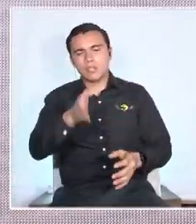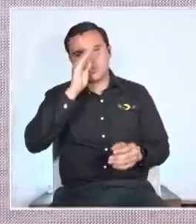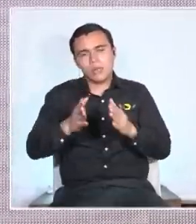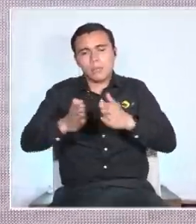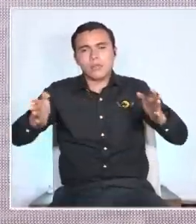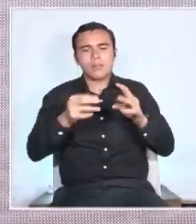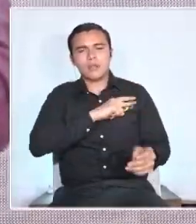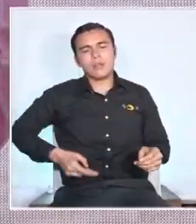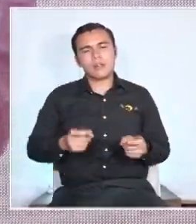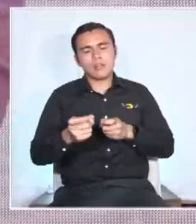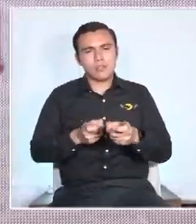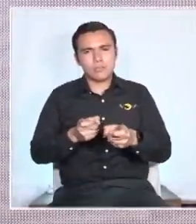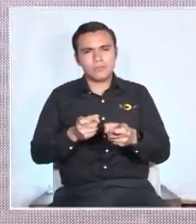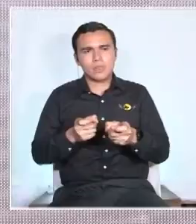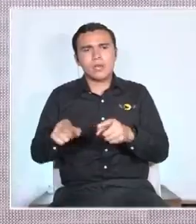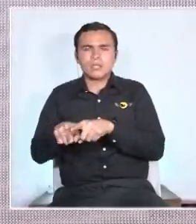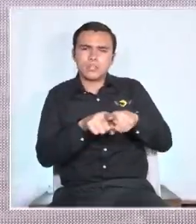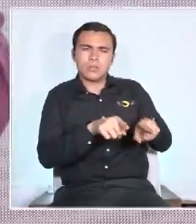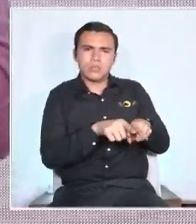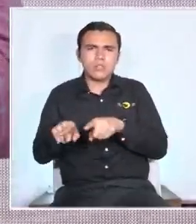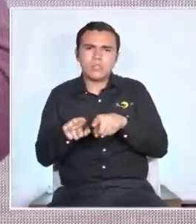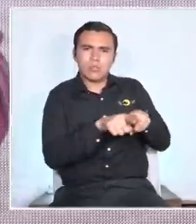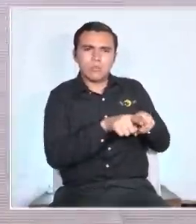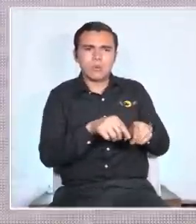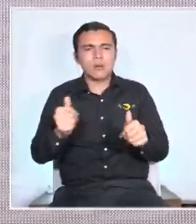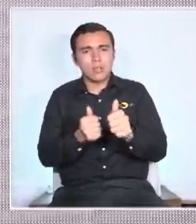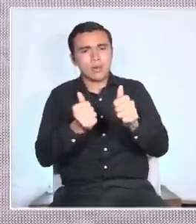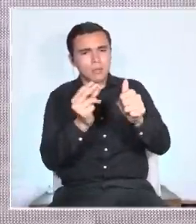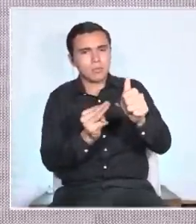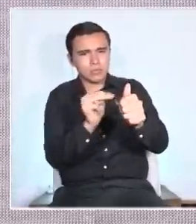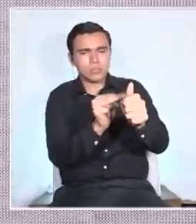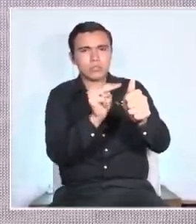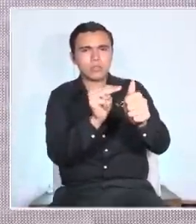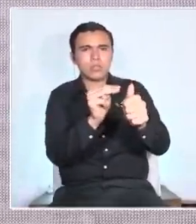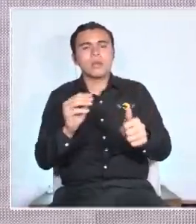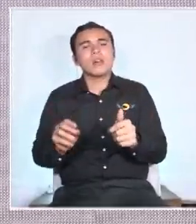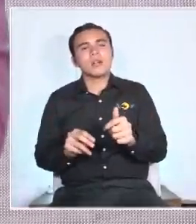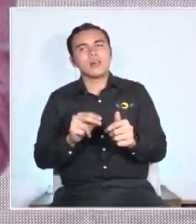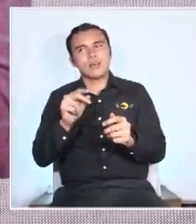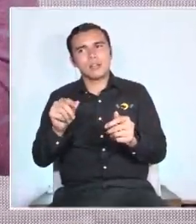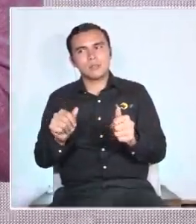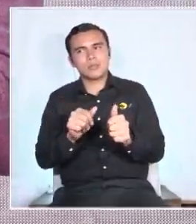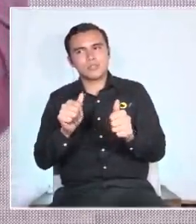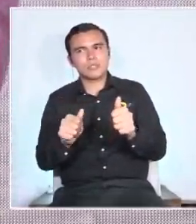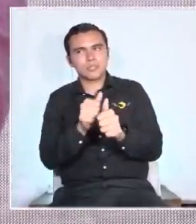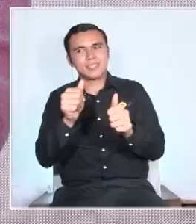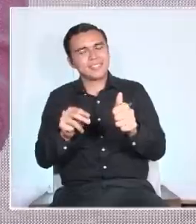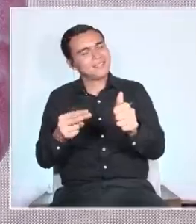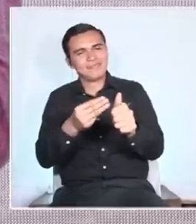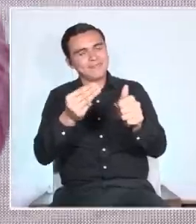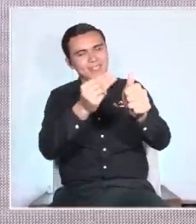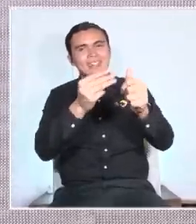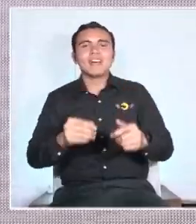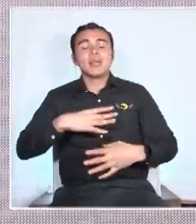el reino, así como su apóstol Melitón y su apóstol Moisés Rosales, que son